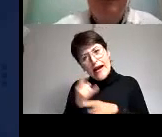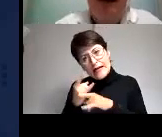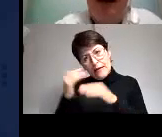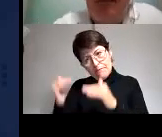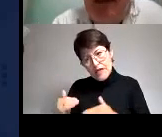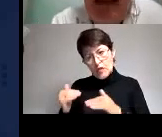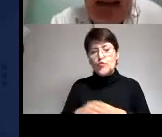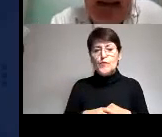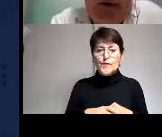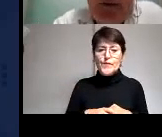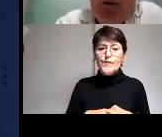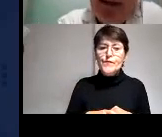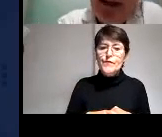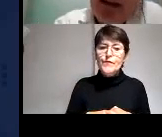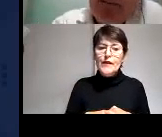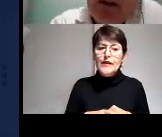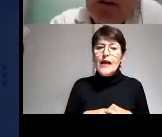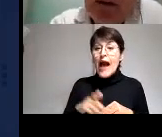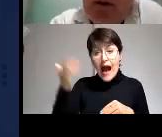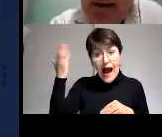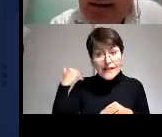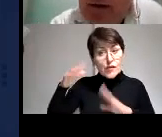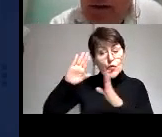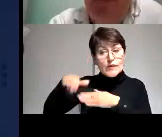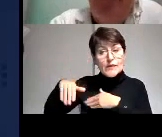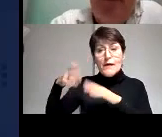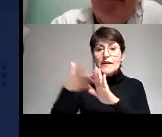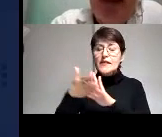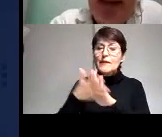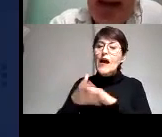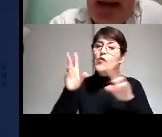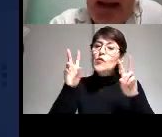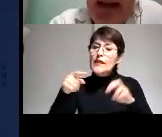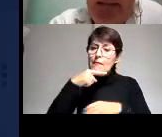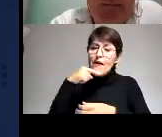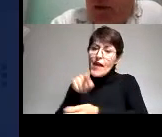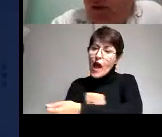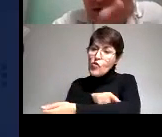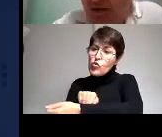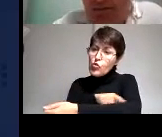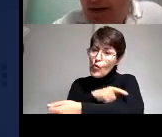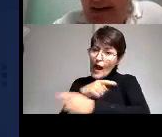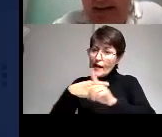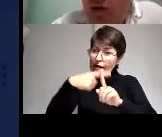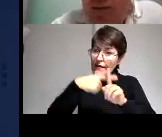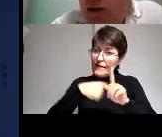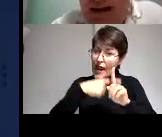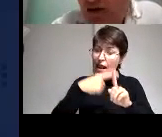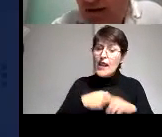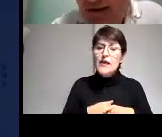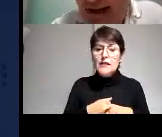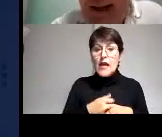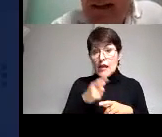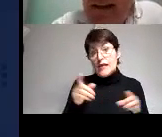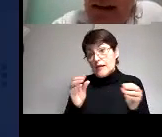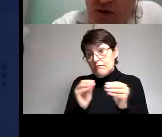fijáis, en el último webinar hablábamos del concepto de índice glucémico. Pues es prácticamente superponible a esto